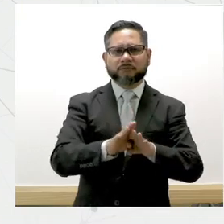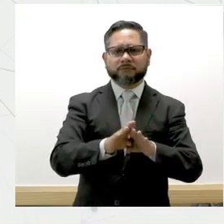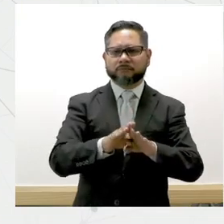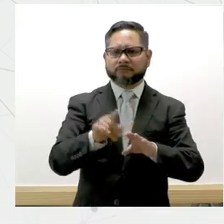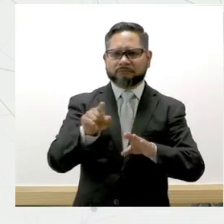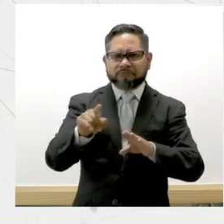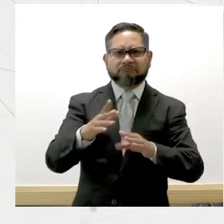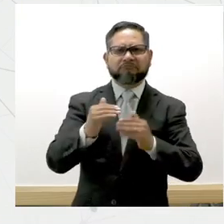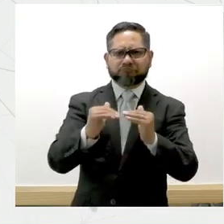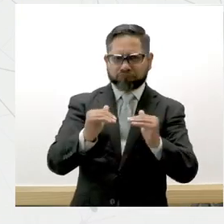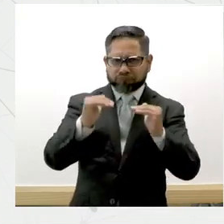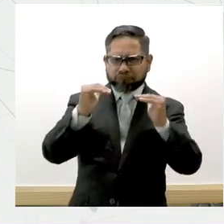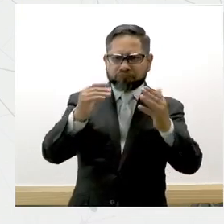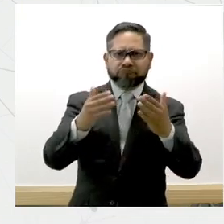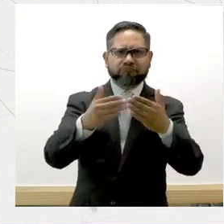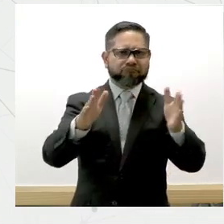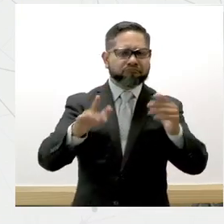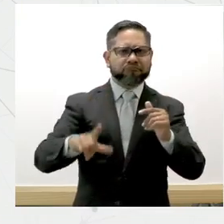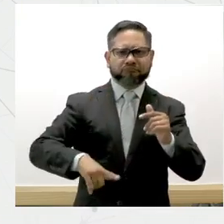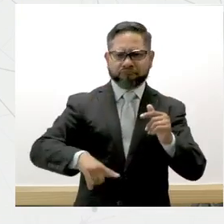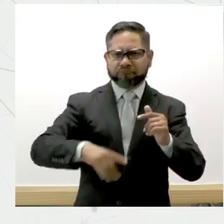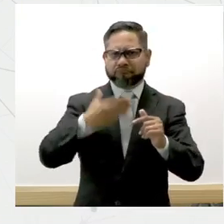gestión pública?